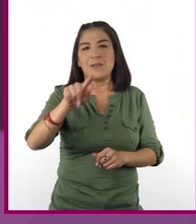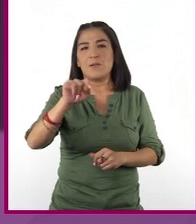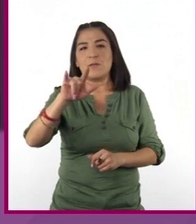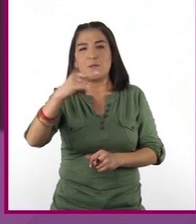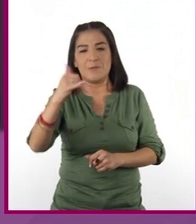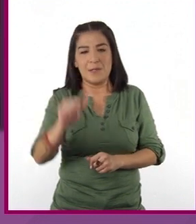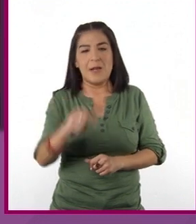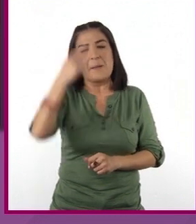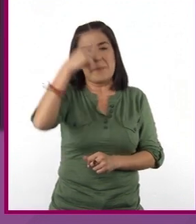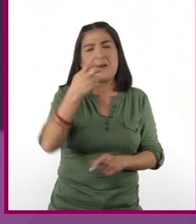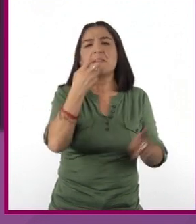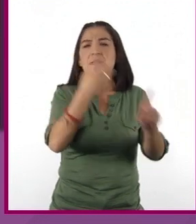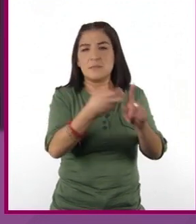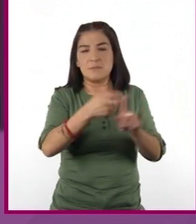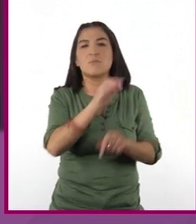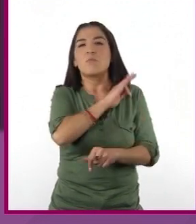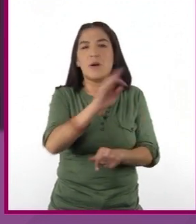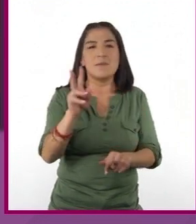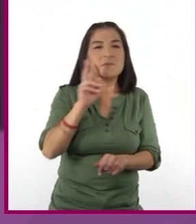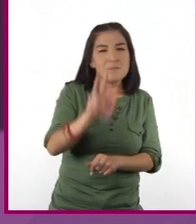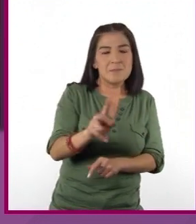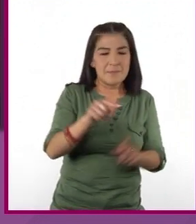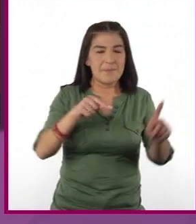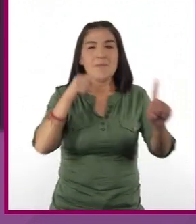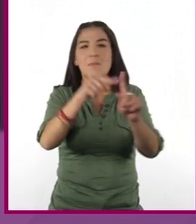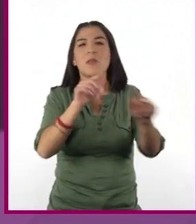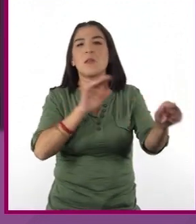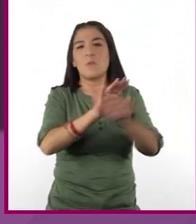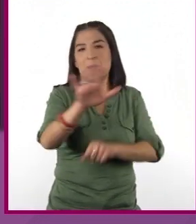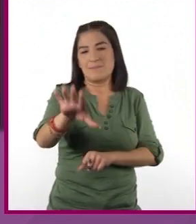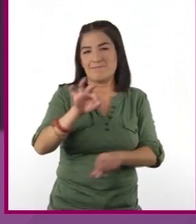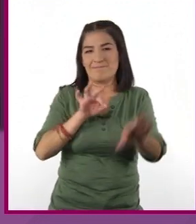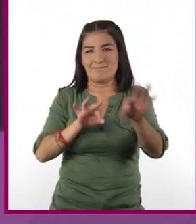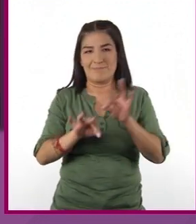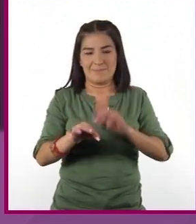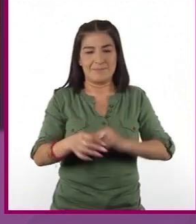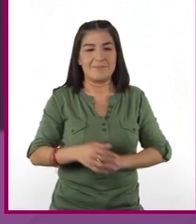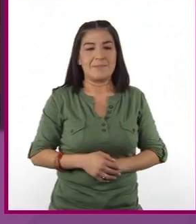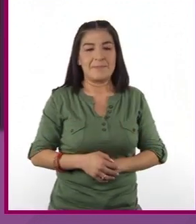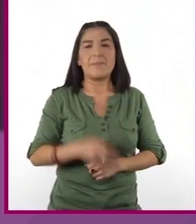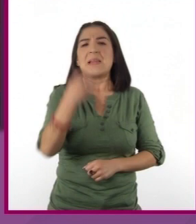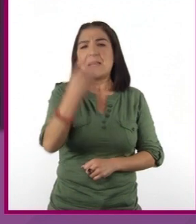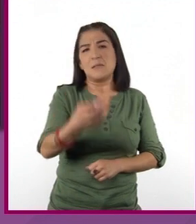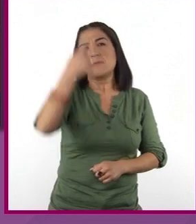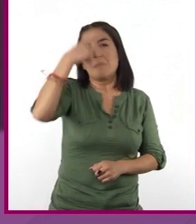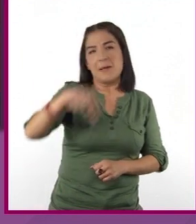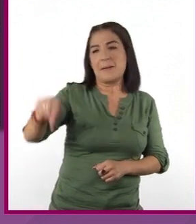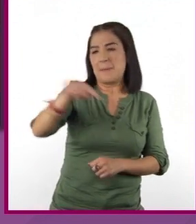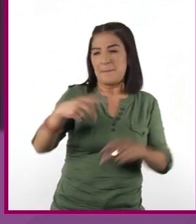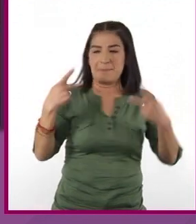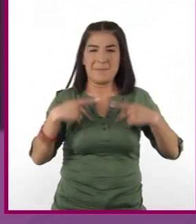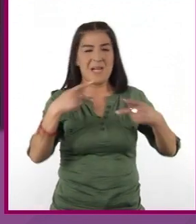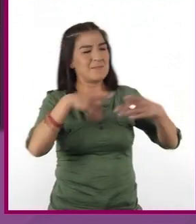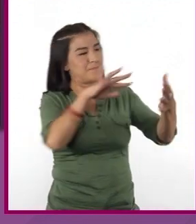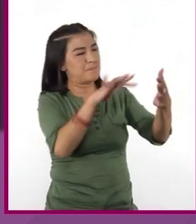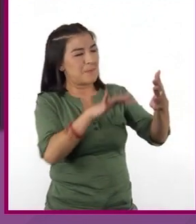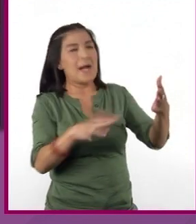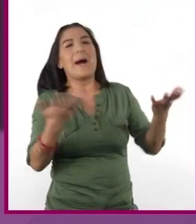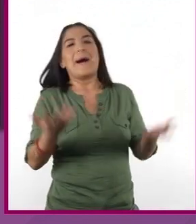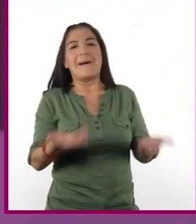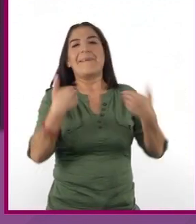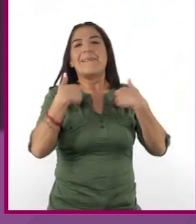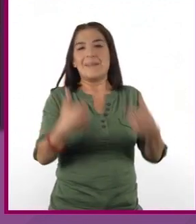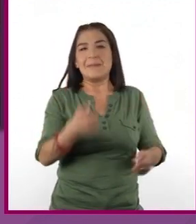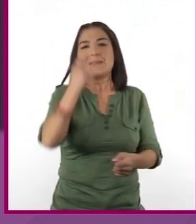que de esta manera se podrá observar el propósito de selección. Esto permite al lector identificar de manera clara